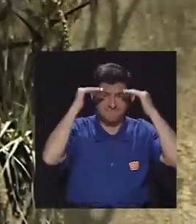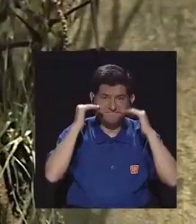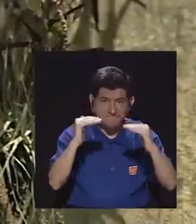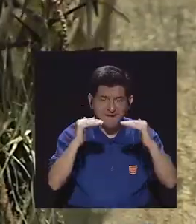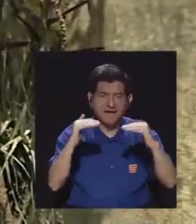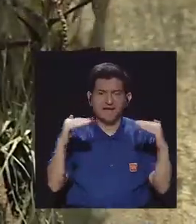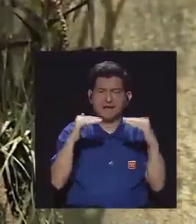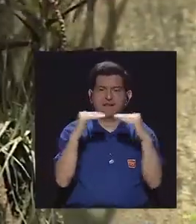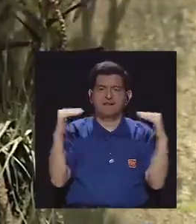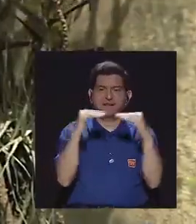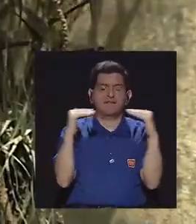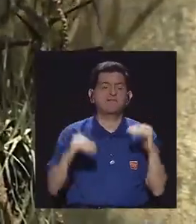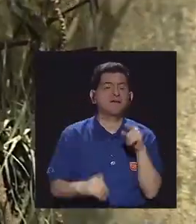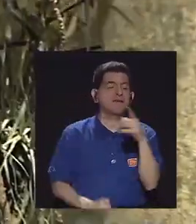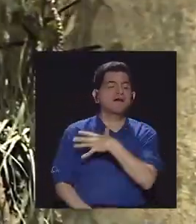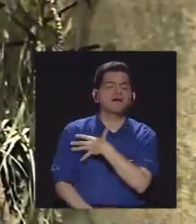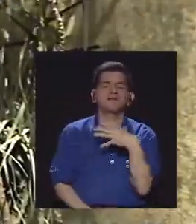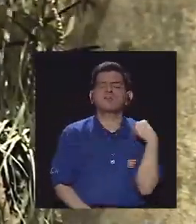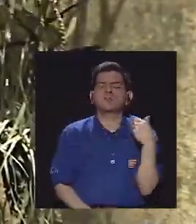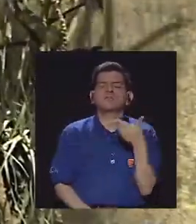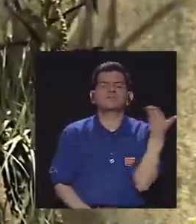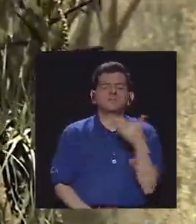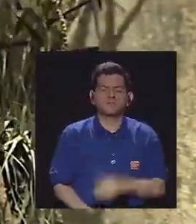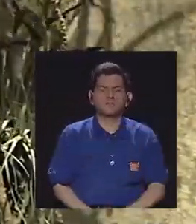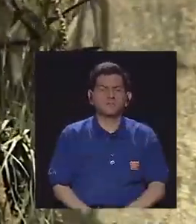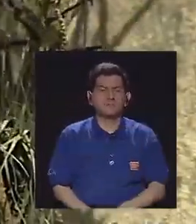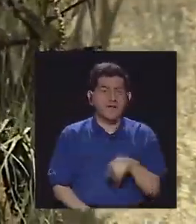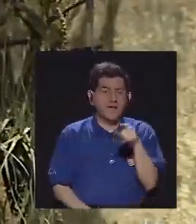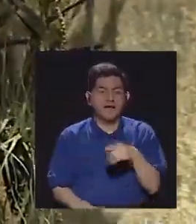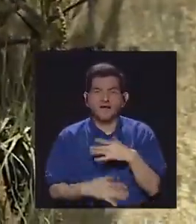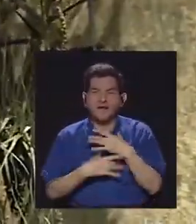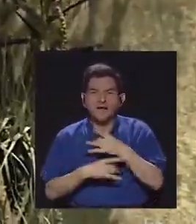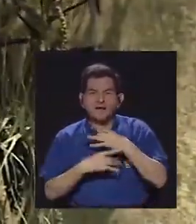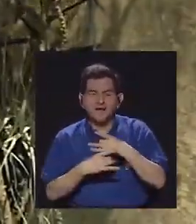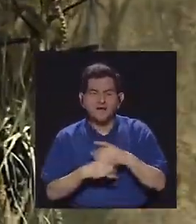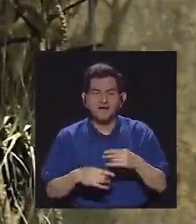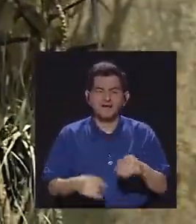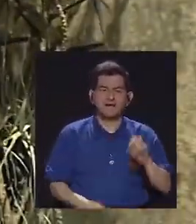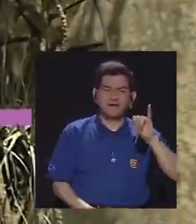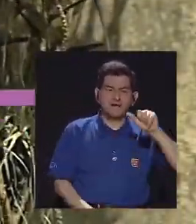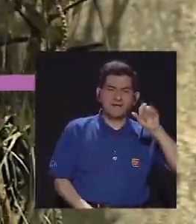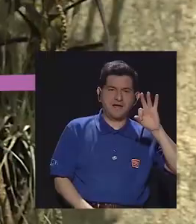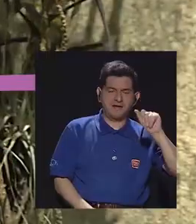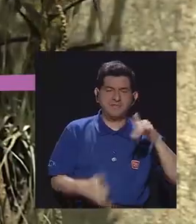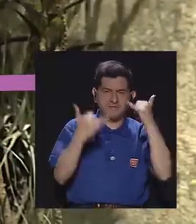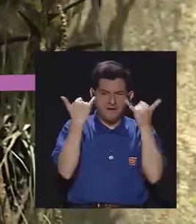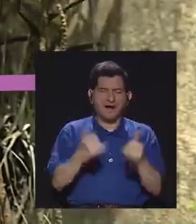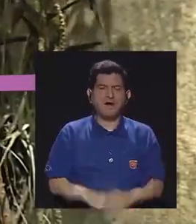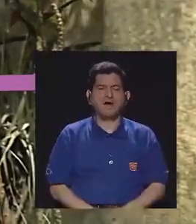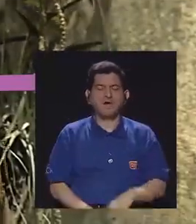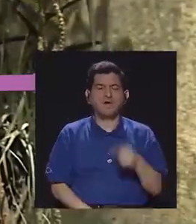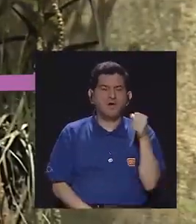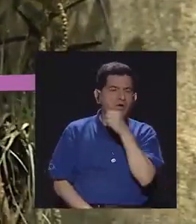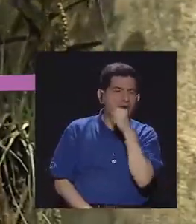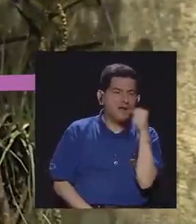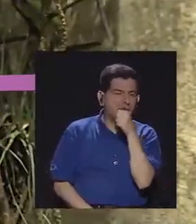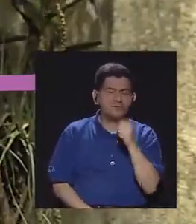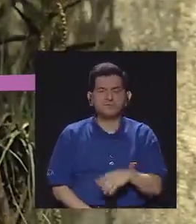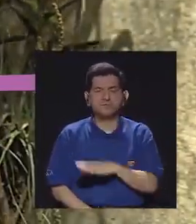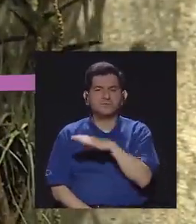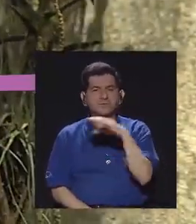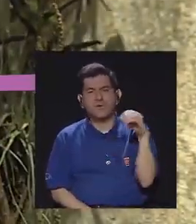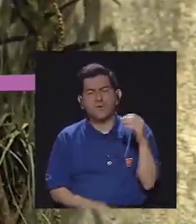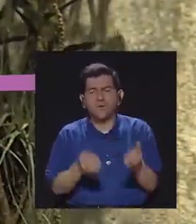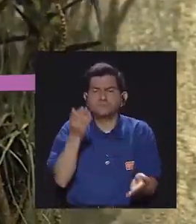de ellos, de buscar qué es lo que a ellos les gusta, qué les llama la atención. El IAF ahora está apostando mucho por hacer conciertos, por